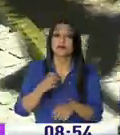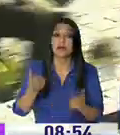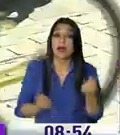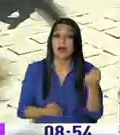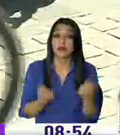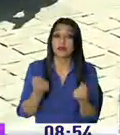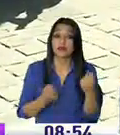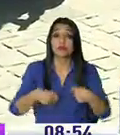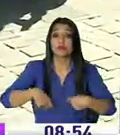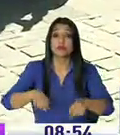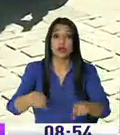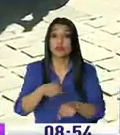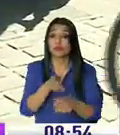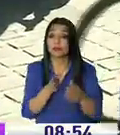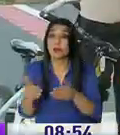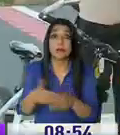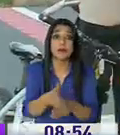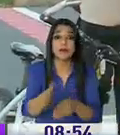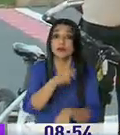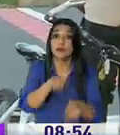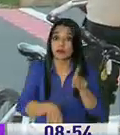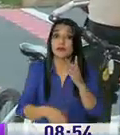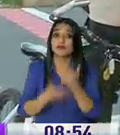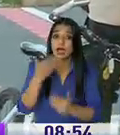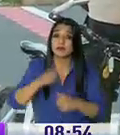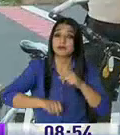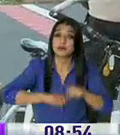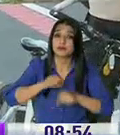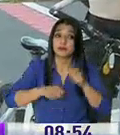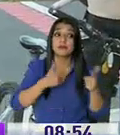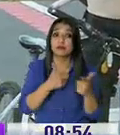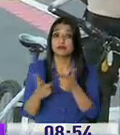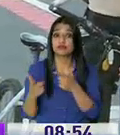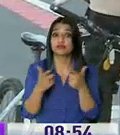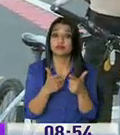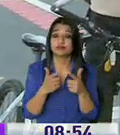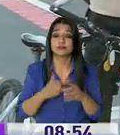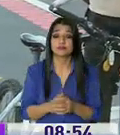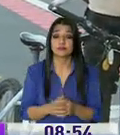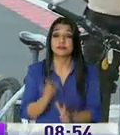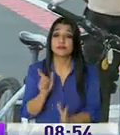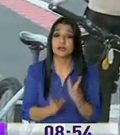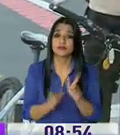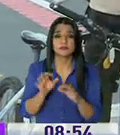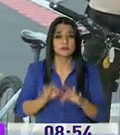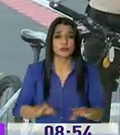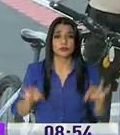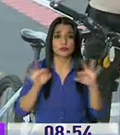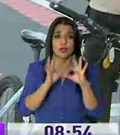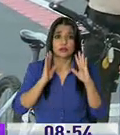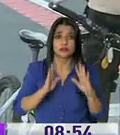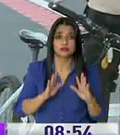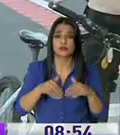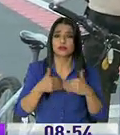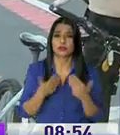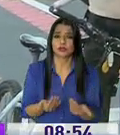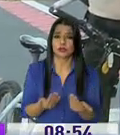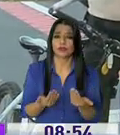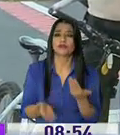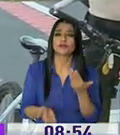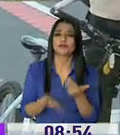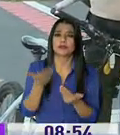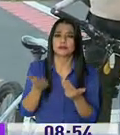y motos no tienen acceso. La ciudadanía se ha convertido en un eje bastante importante porque nos